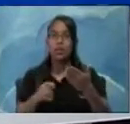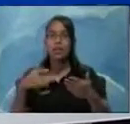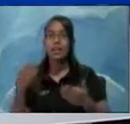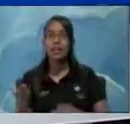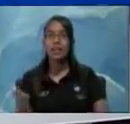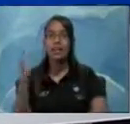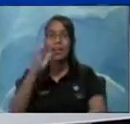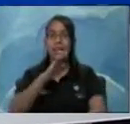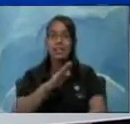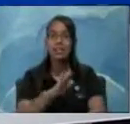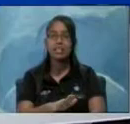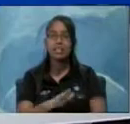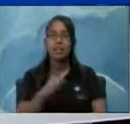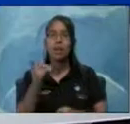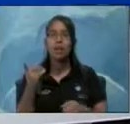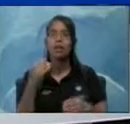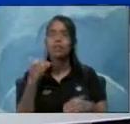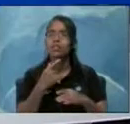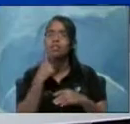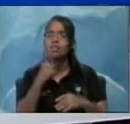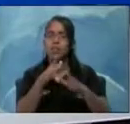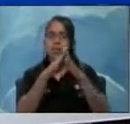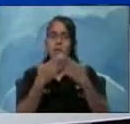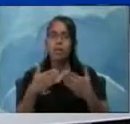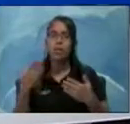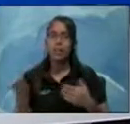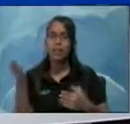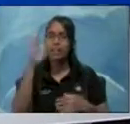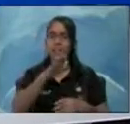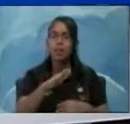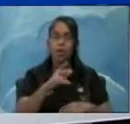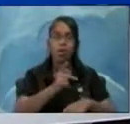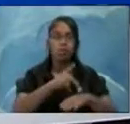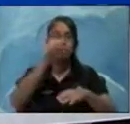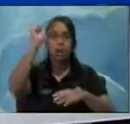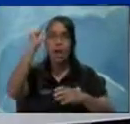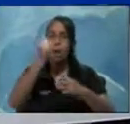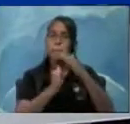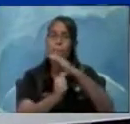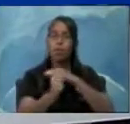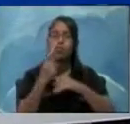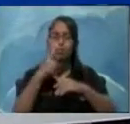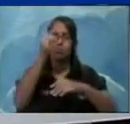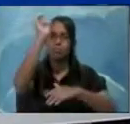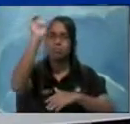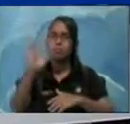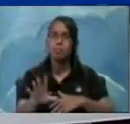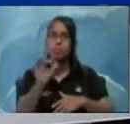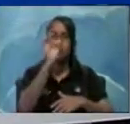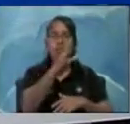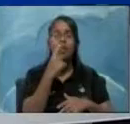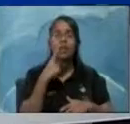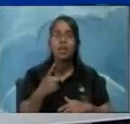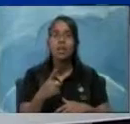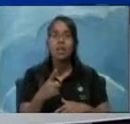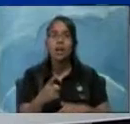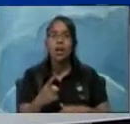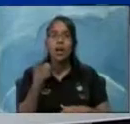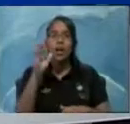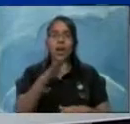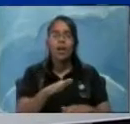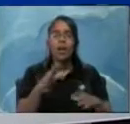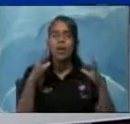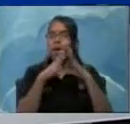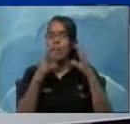estaban cómo estaban cómo estaban los Apóstoles del señor en el versículo 2 estaban